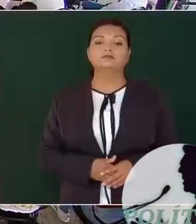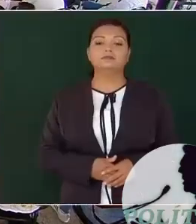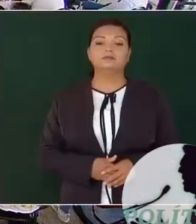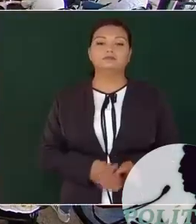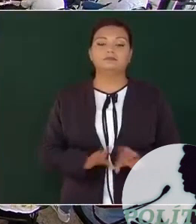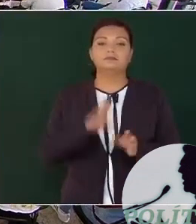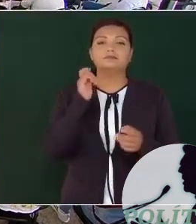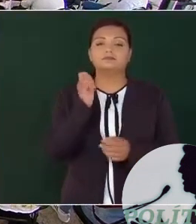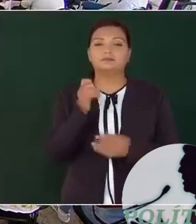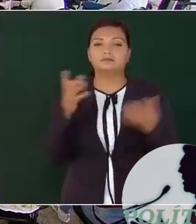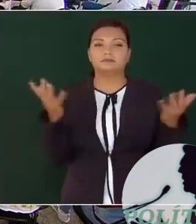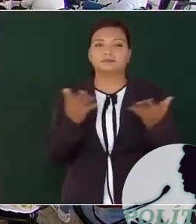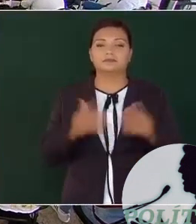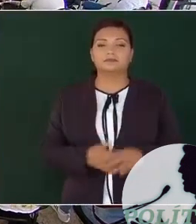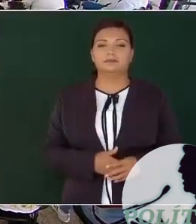lo que